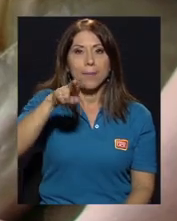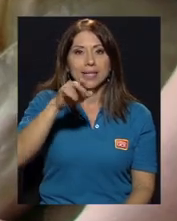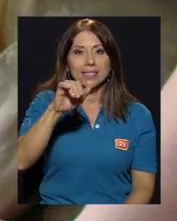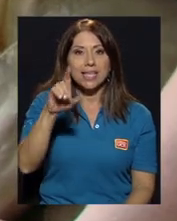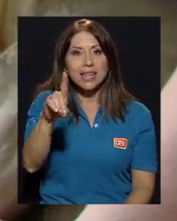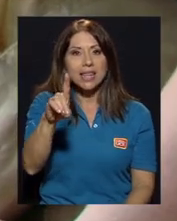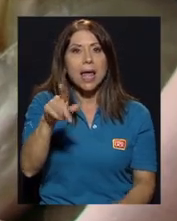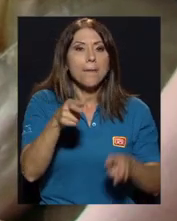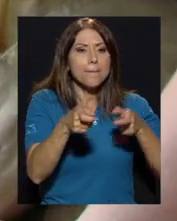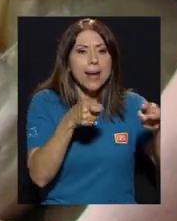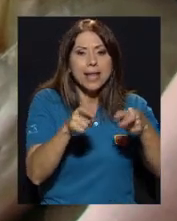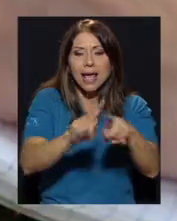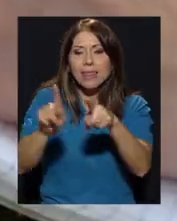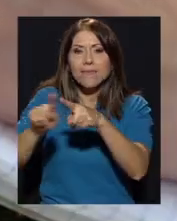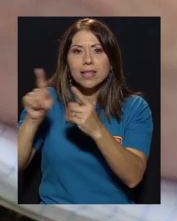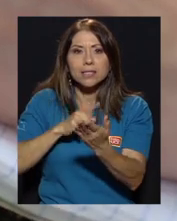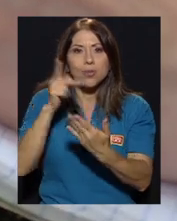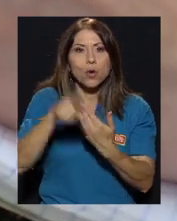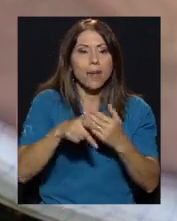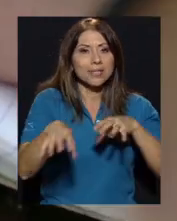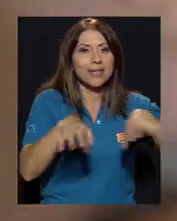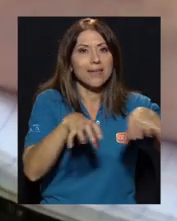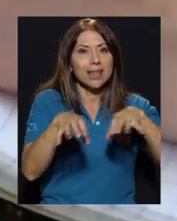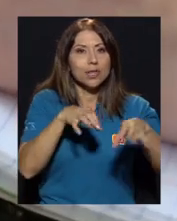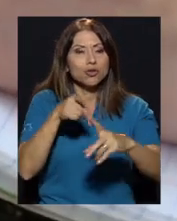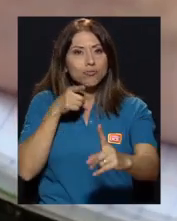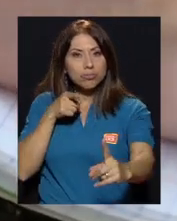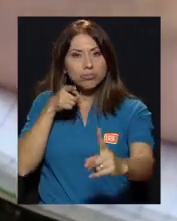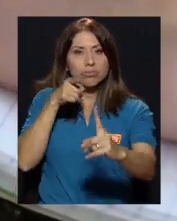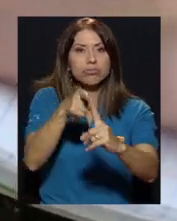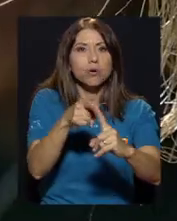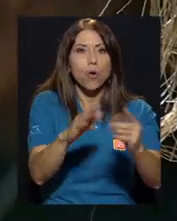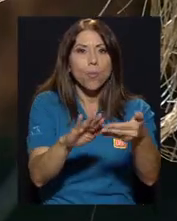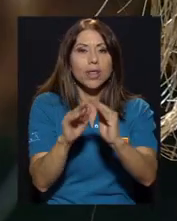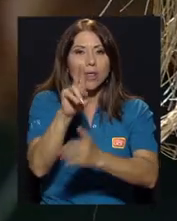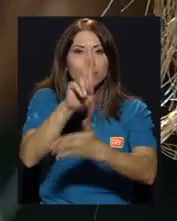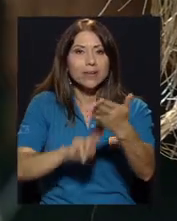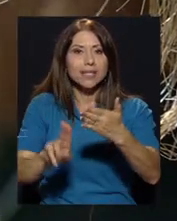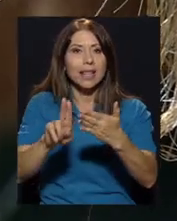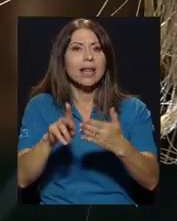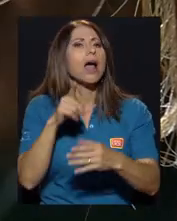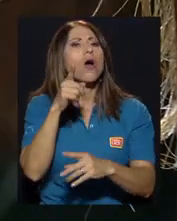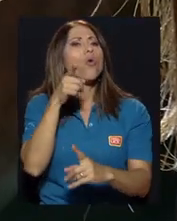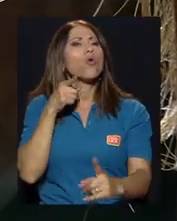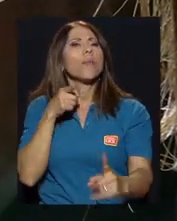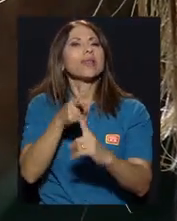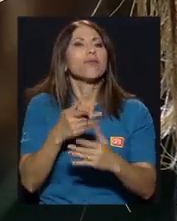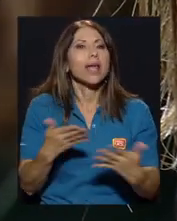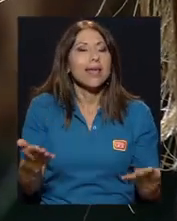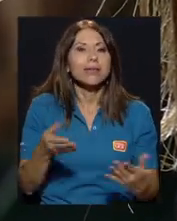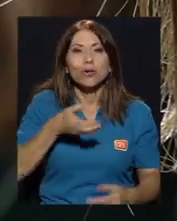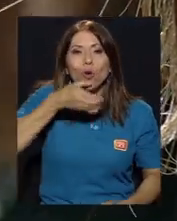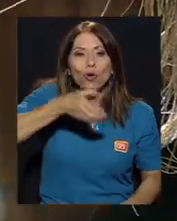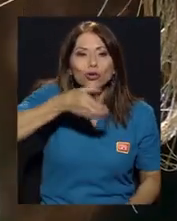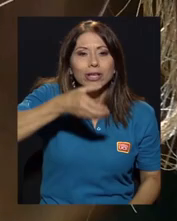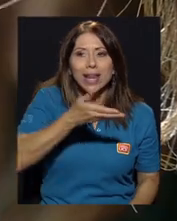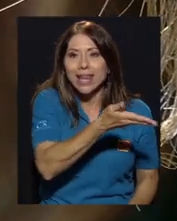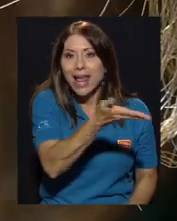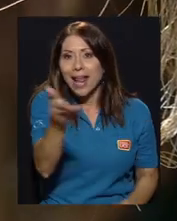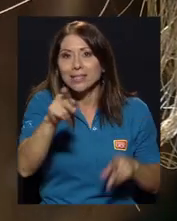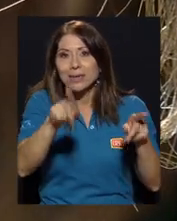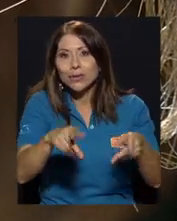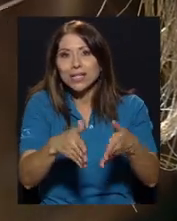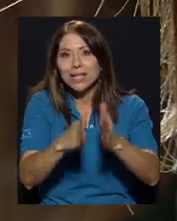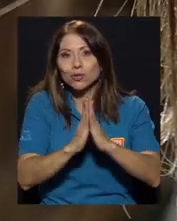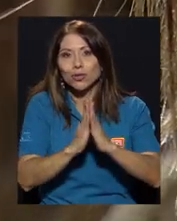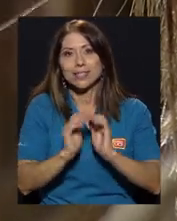maneja diferentes tipos de programas y eventos dirigidos a la comunidad universitaria con el objetivo de brindarles consejería a quienes así lo